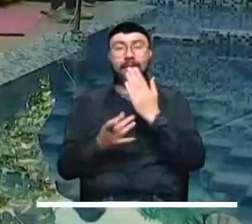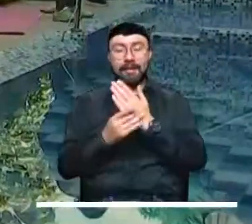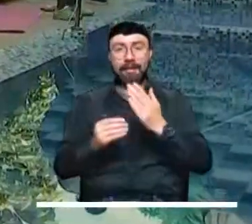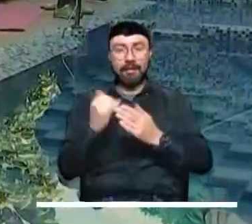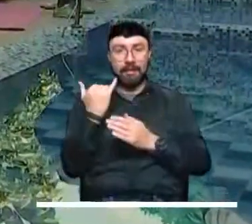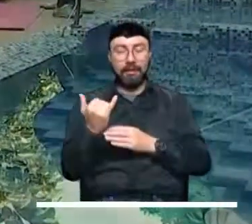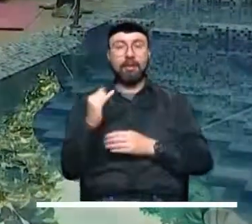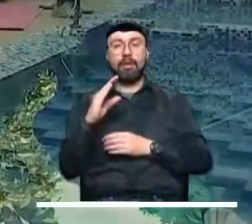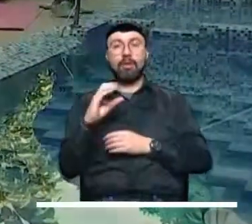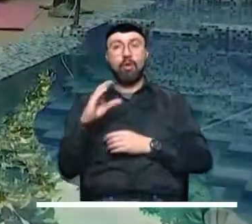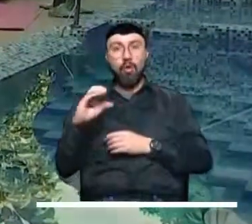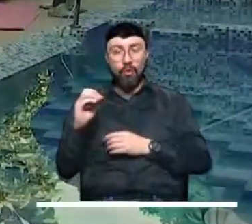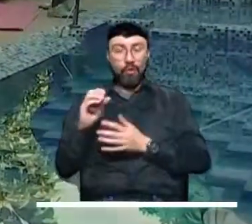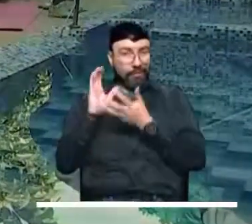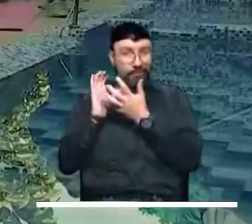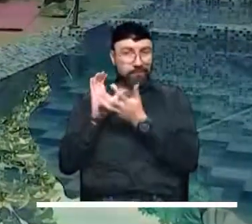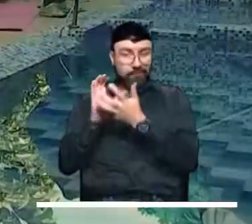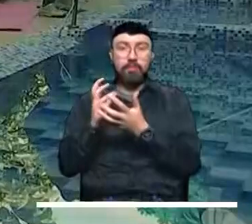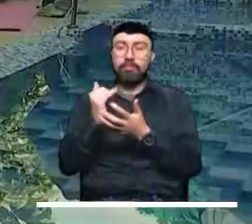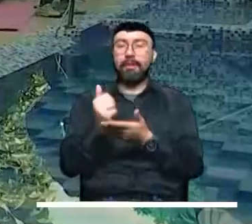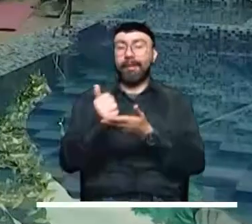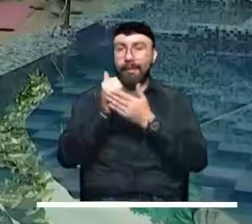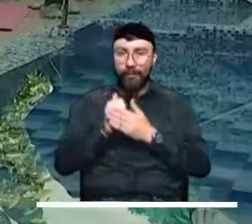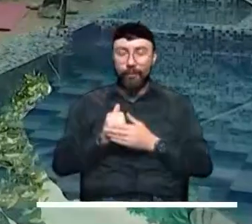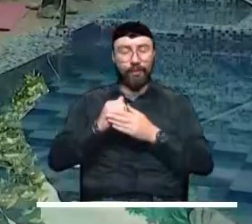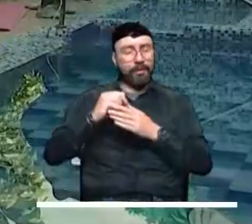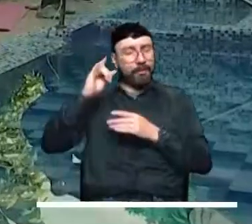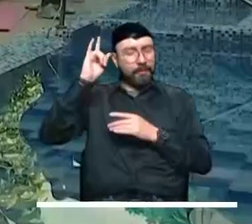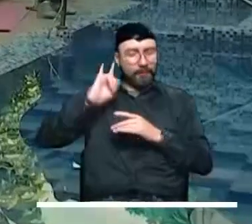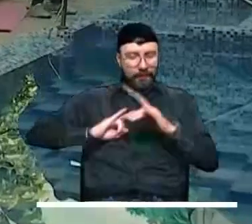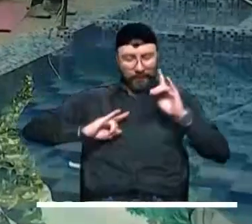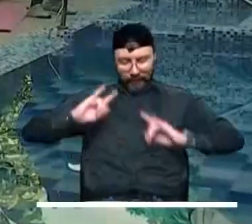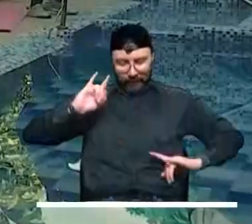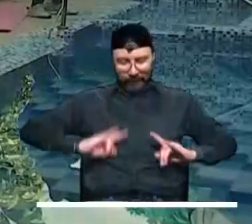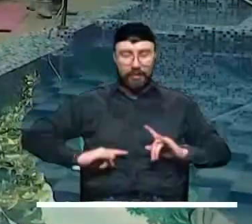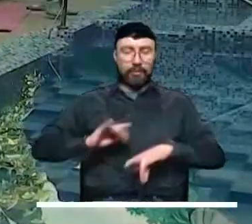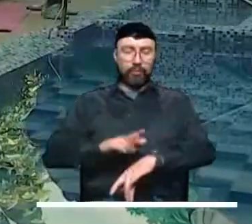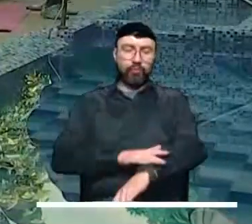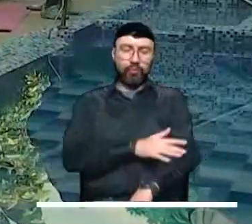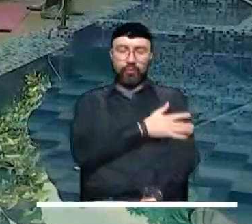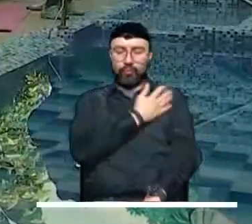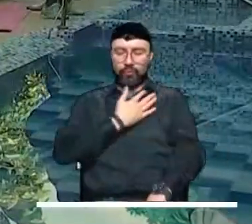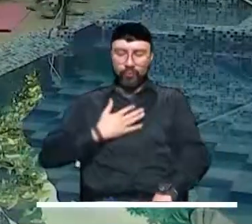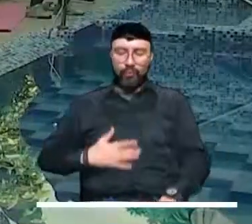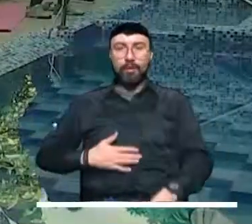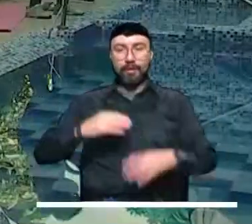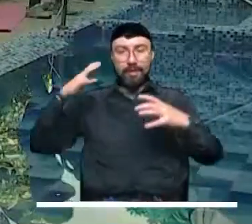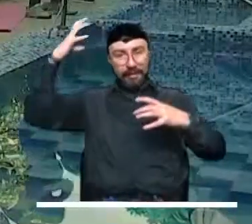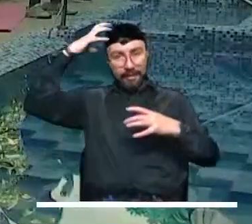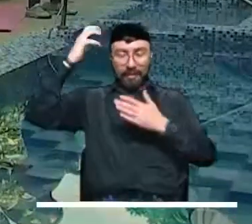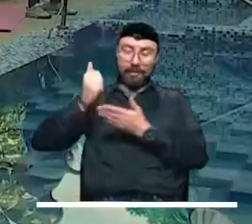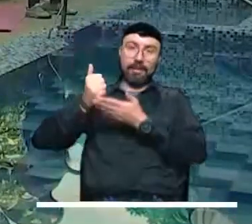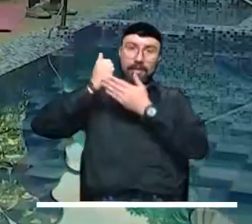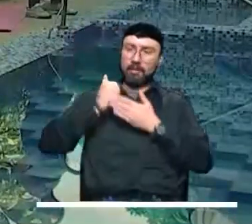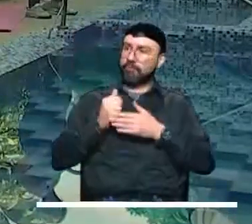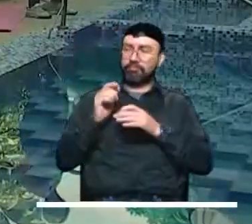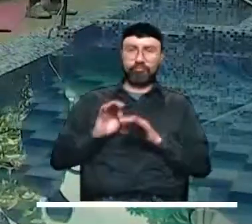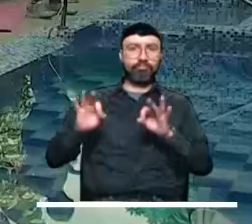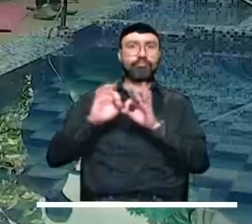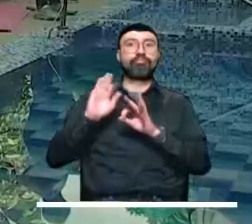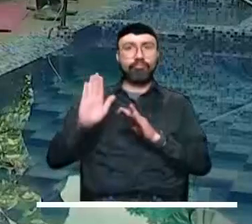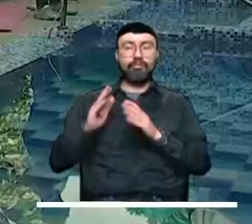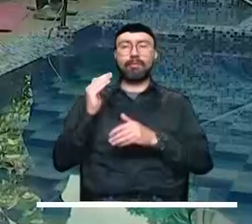barrera hematoencefálica, él llega al cerebro. Por eso es tan importante que ustedes tengan presente todo este